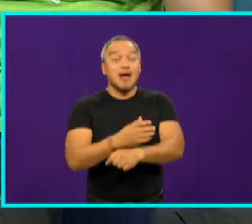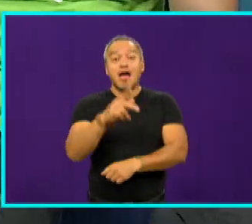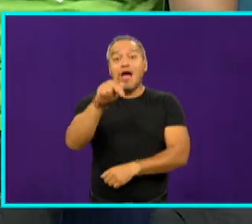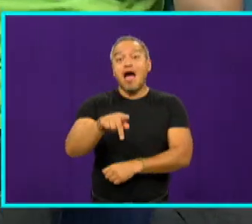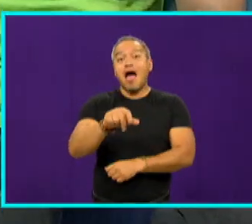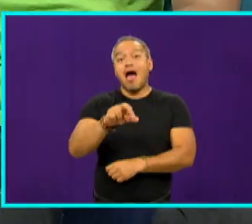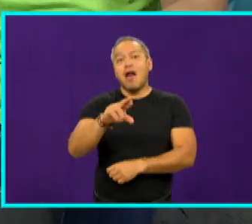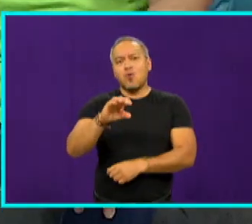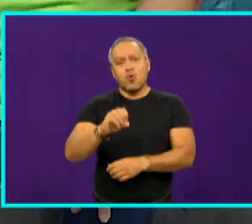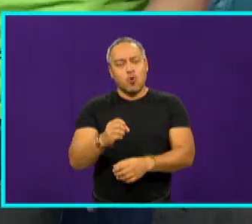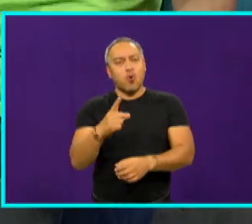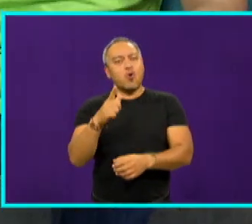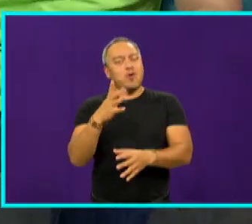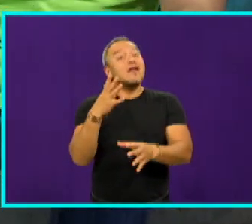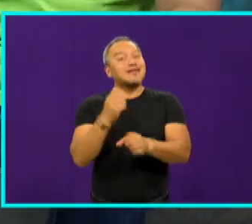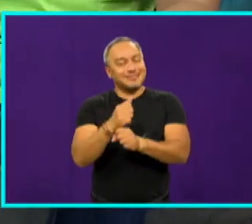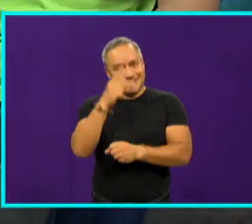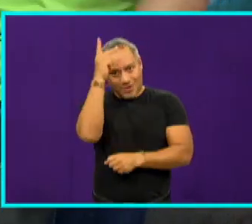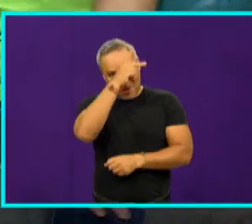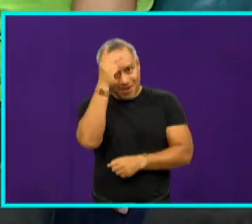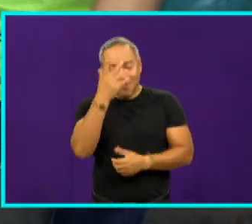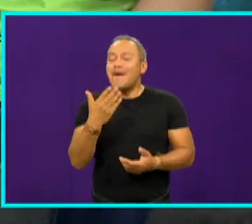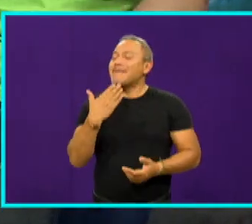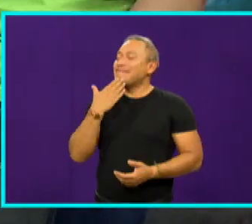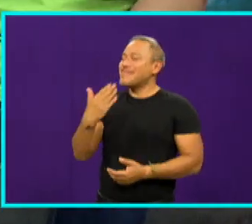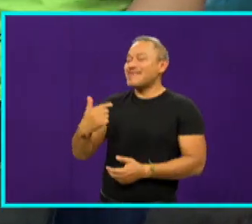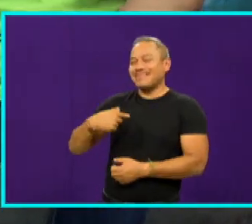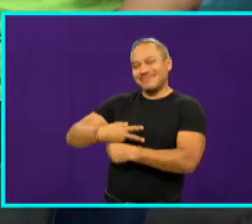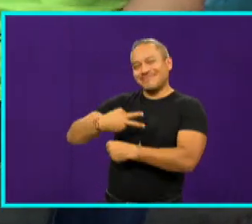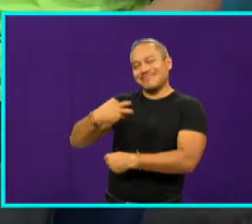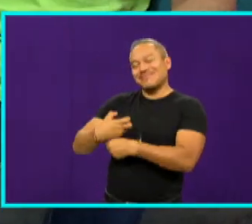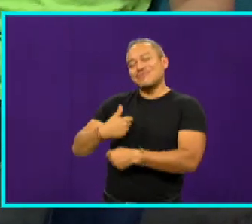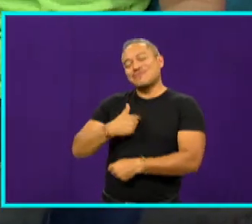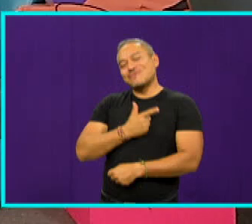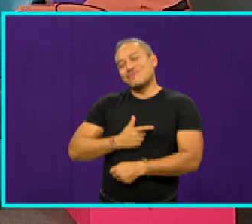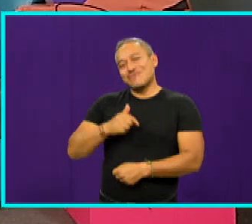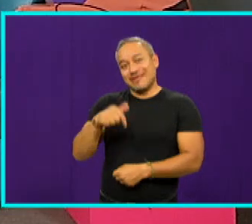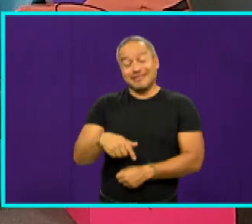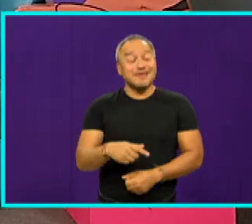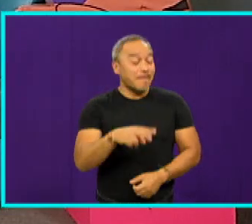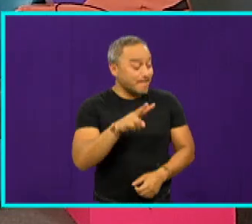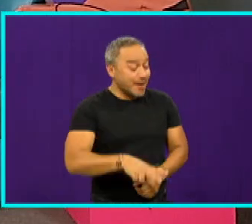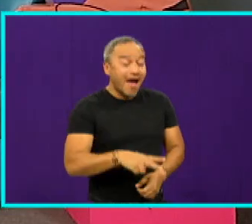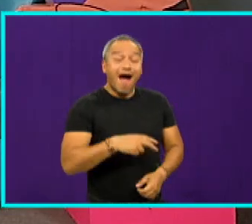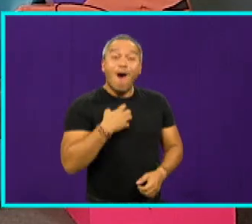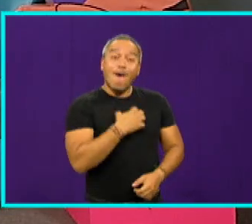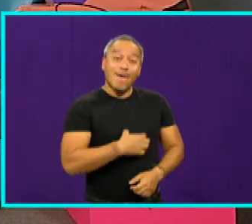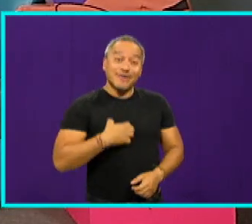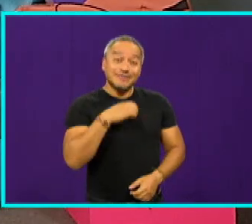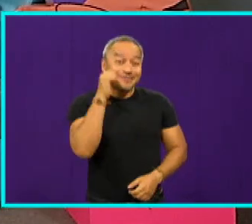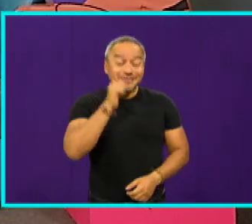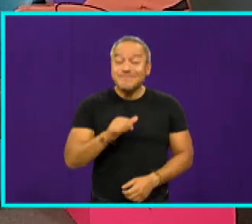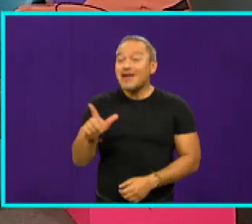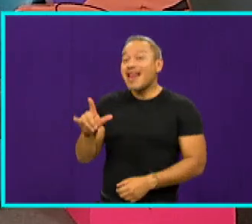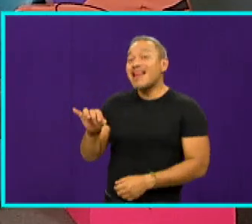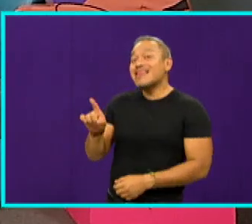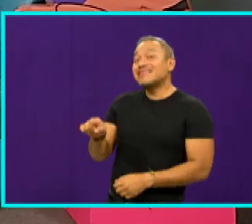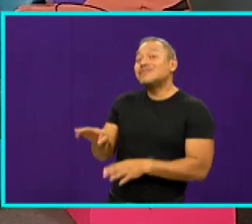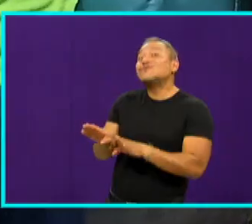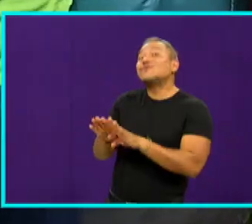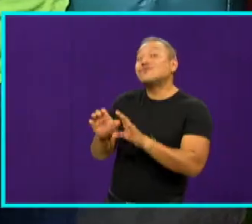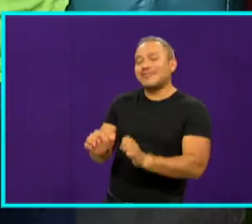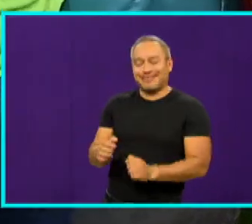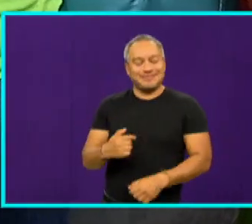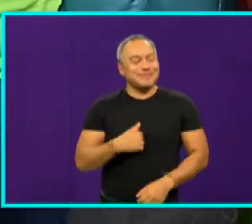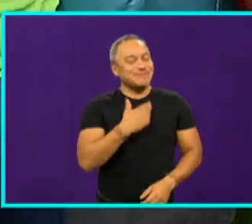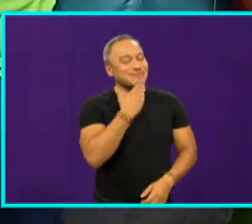Muy bien estar aquí en el Club de la Galaxia, como siempre. Ah, eso siempre nos da mucha alegría. Liz, también, ¿cómo estás? Muy bien y muy